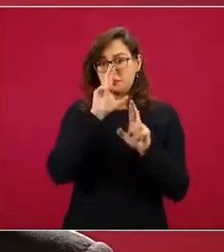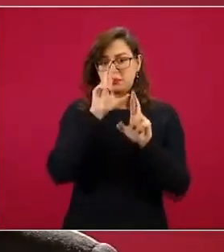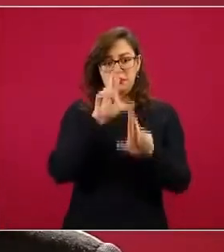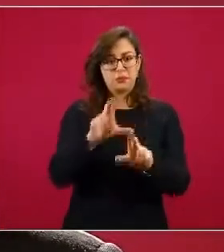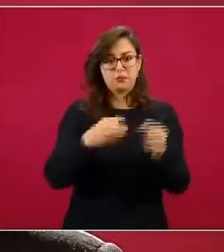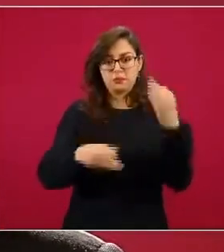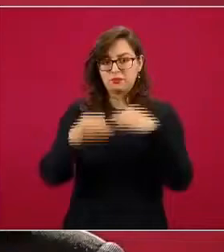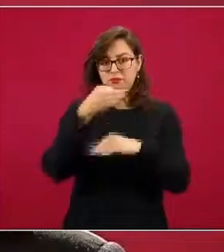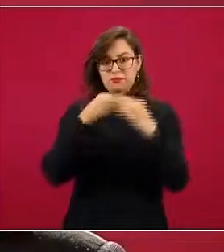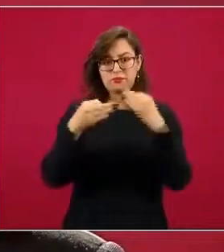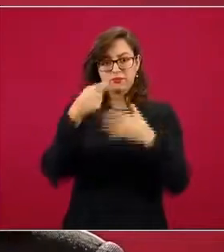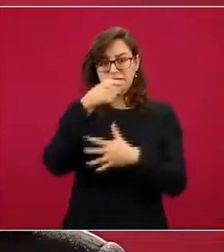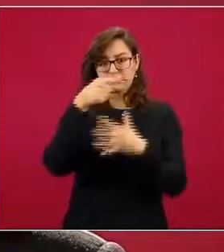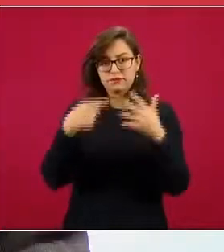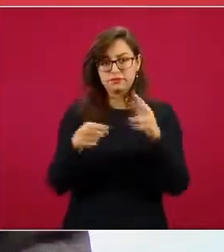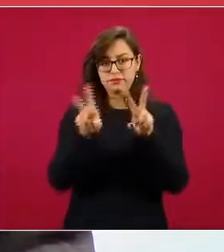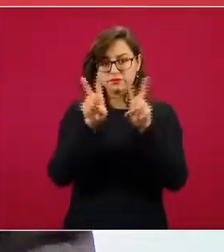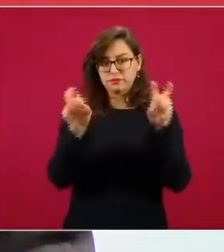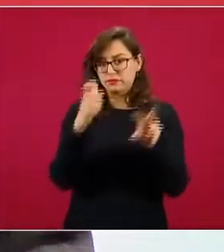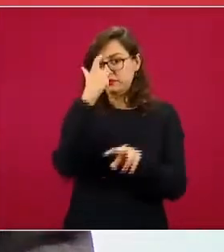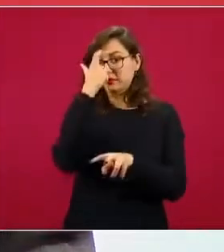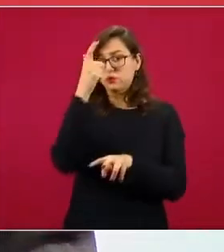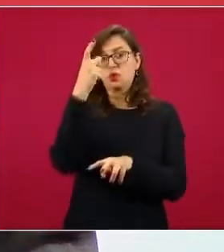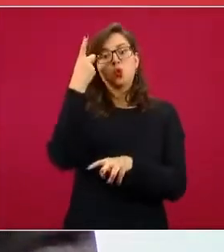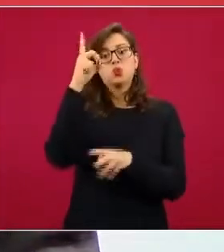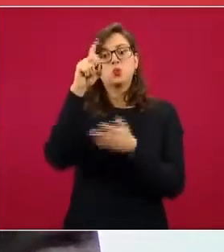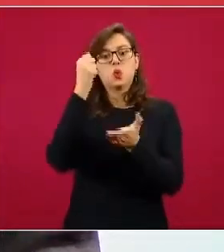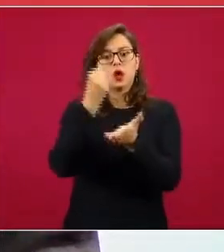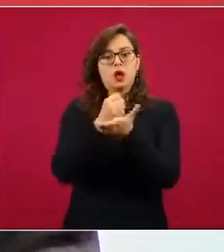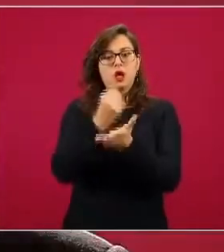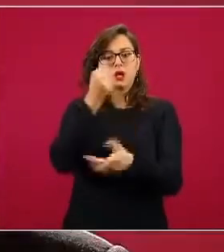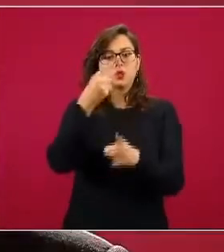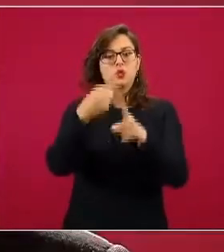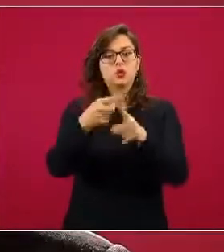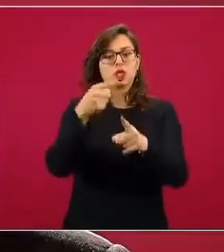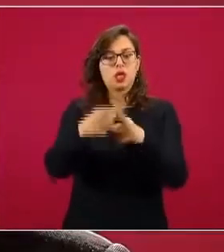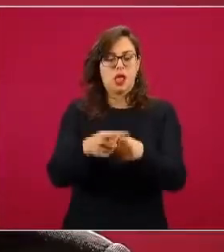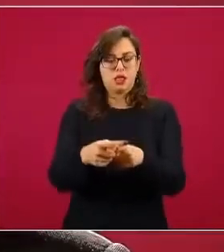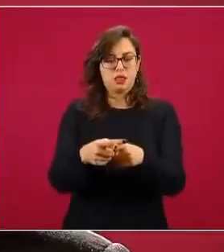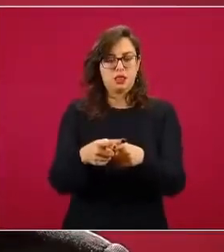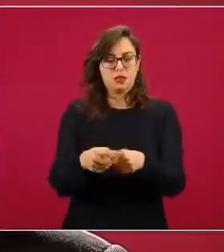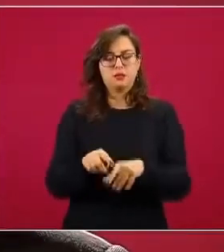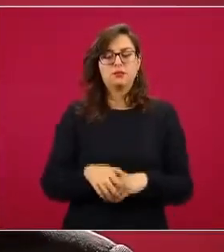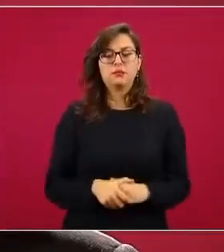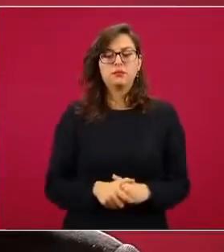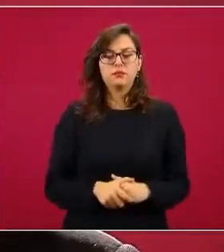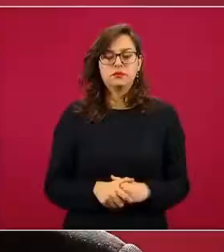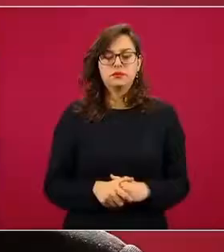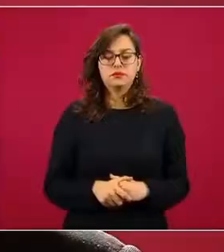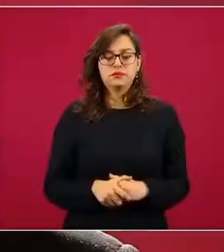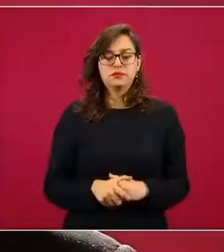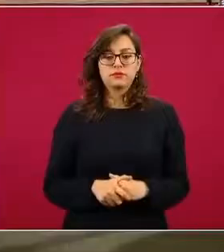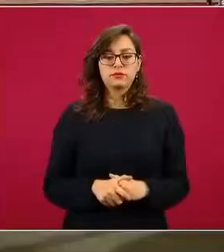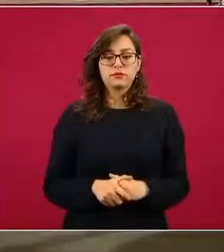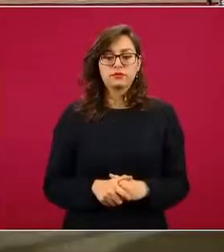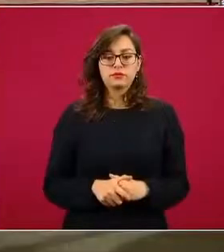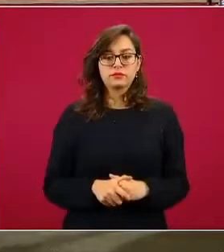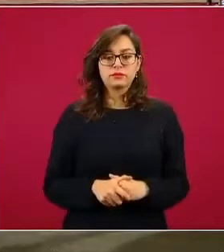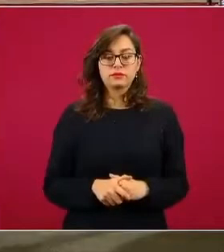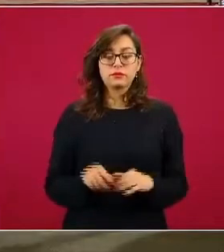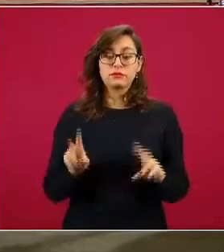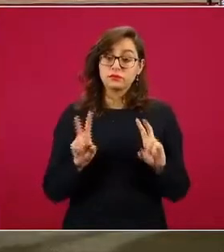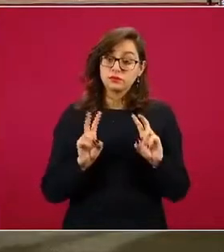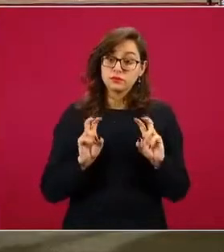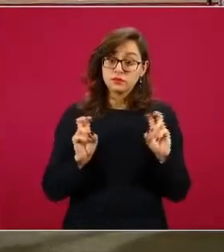respetará todo lo que tiene que ver con patentes y con la protección de propiedad industrial intelectual. Respecto al